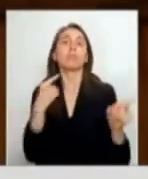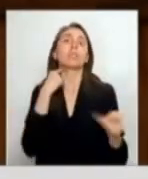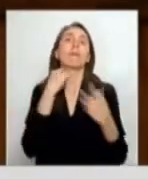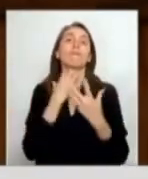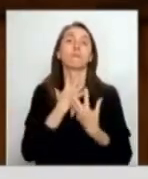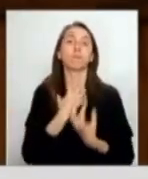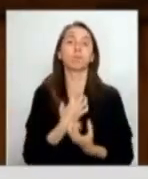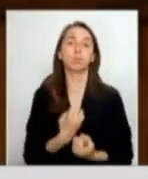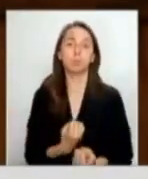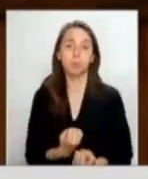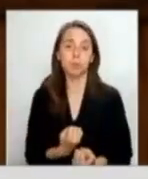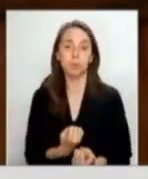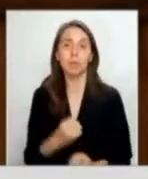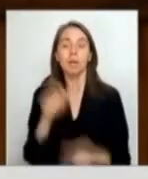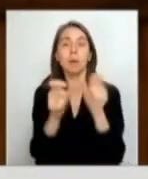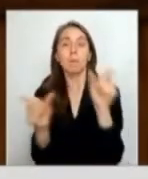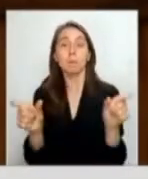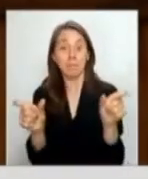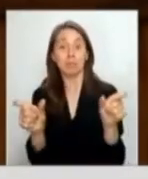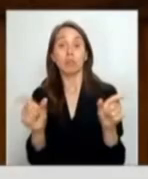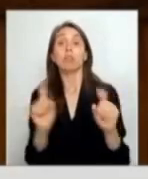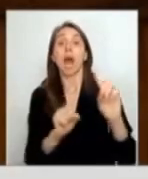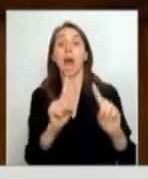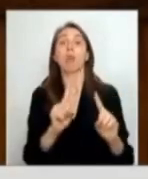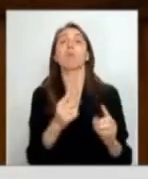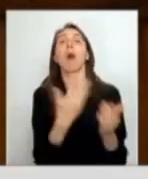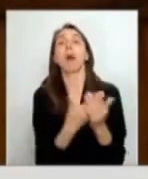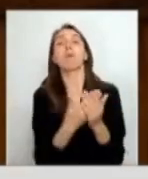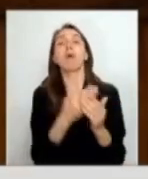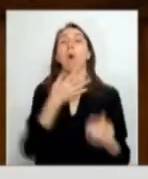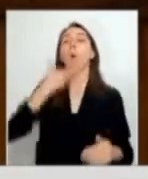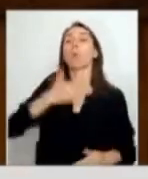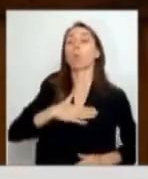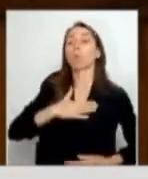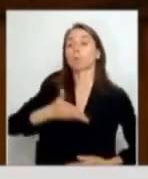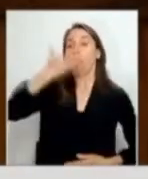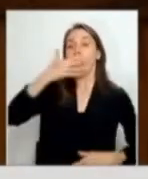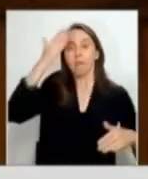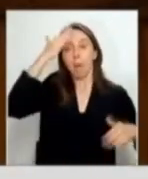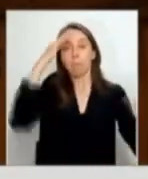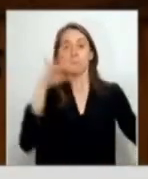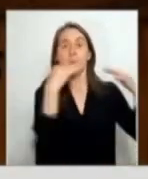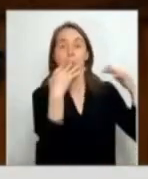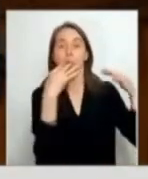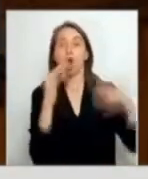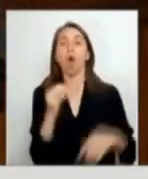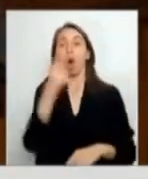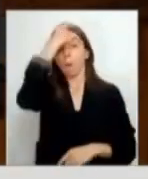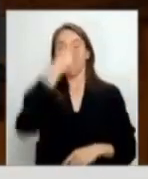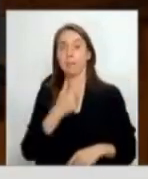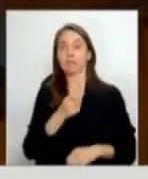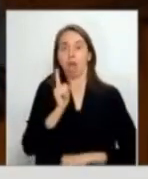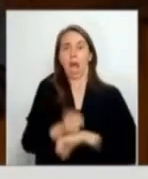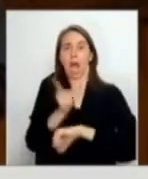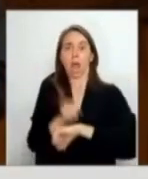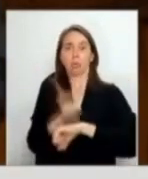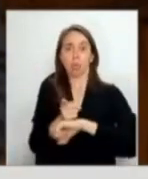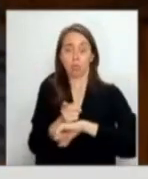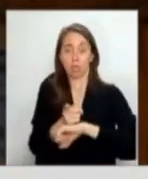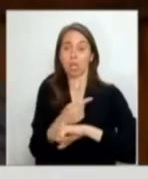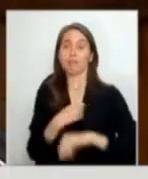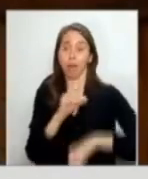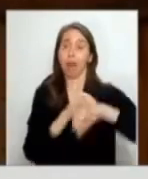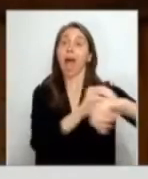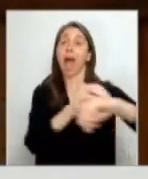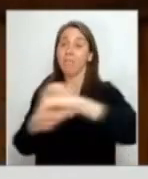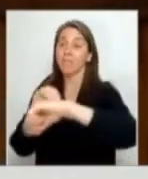A los populistas y a los autoritarios les quiero decir que en este presidente tendrán un claro adversario, porque la